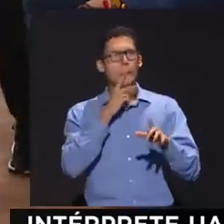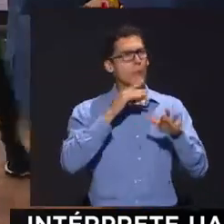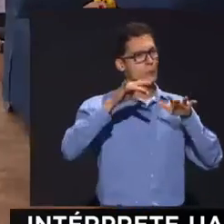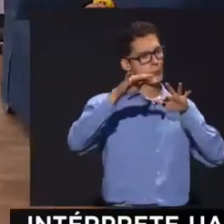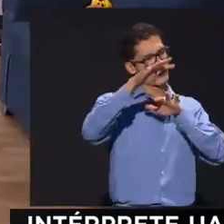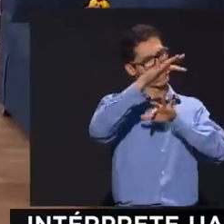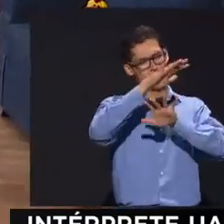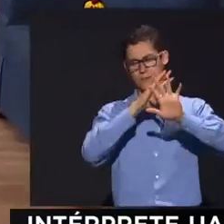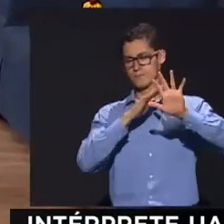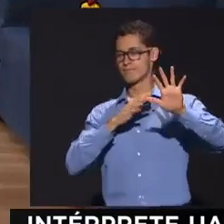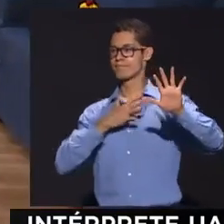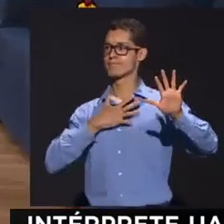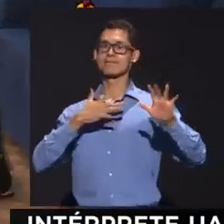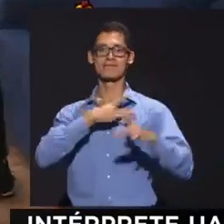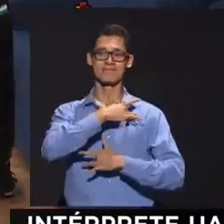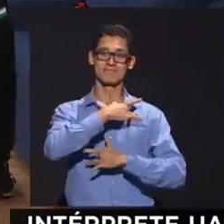la memoria